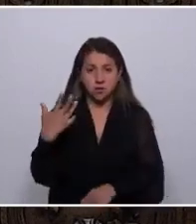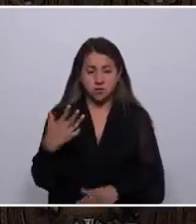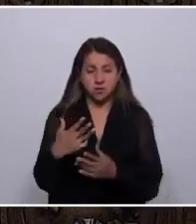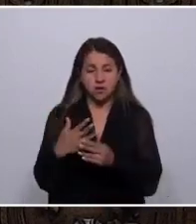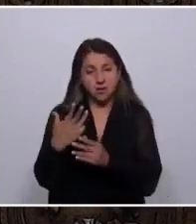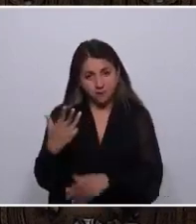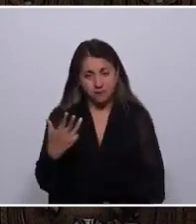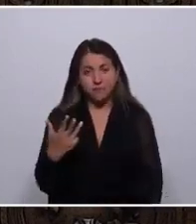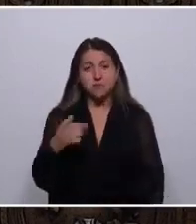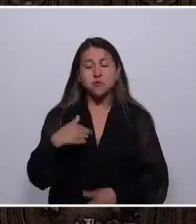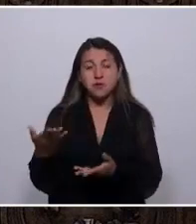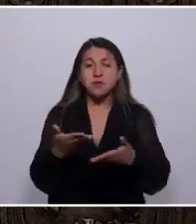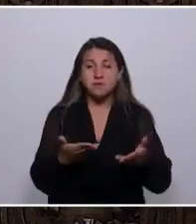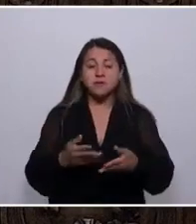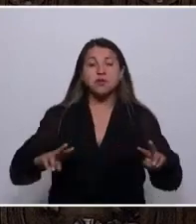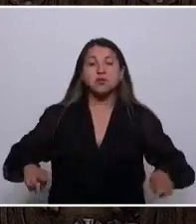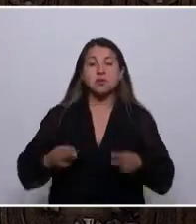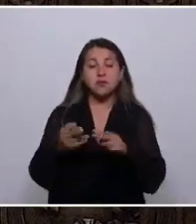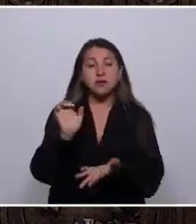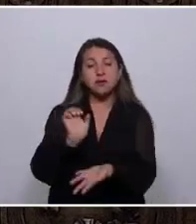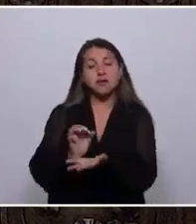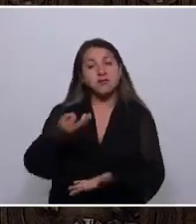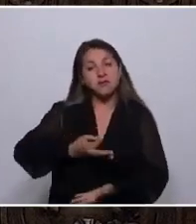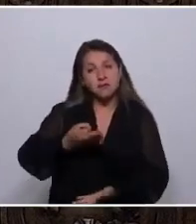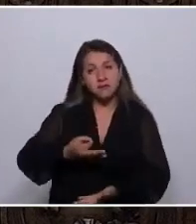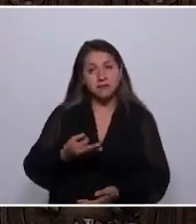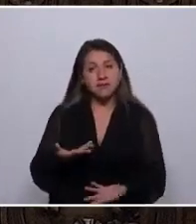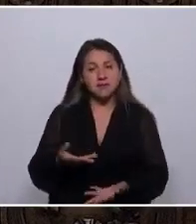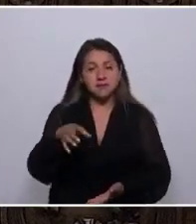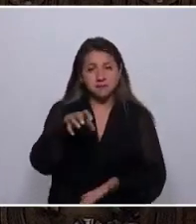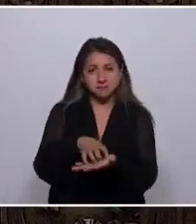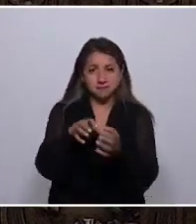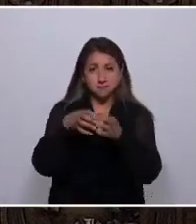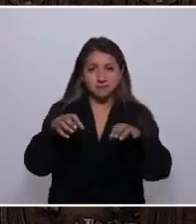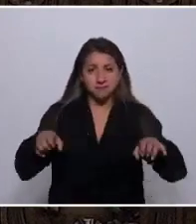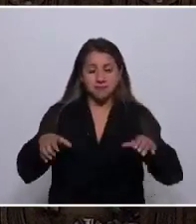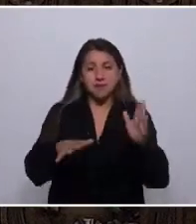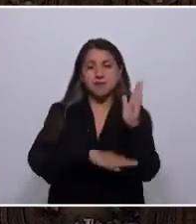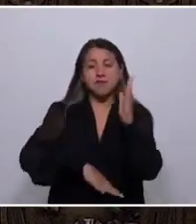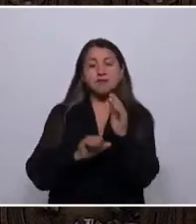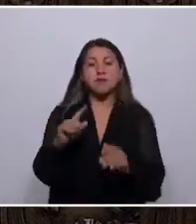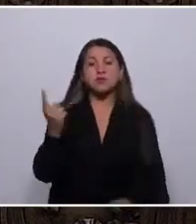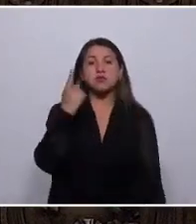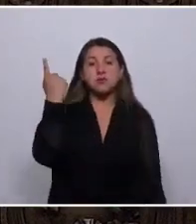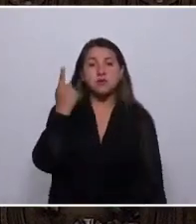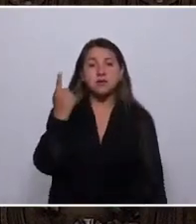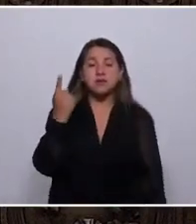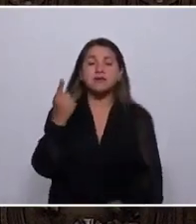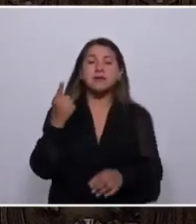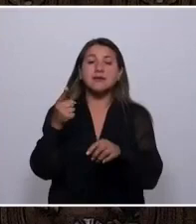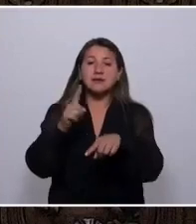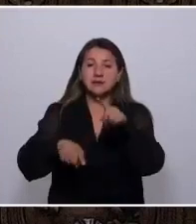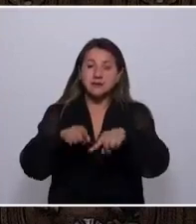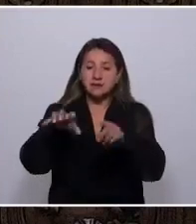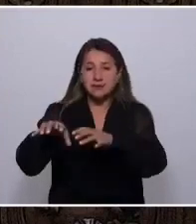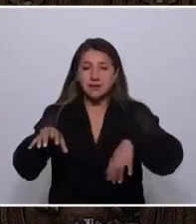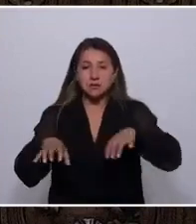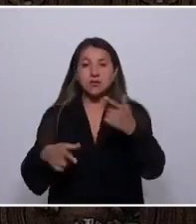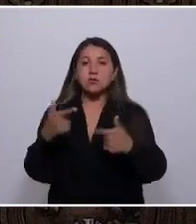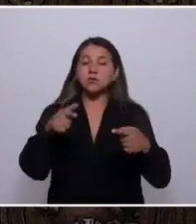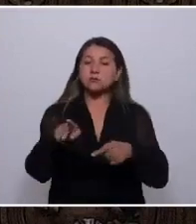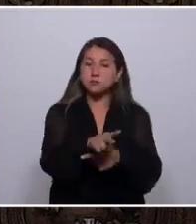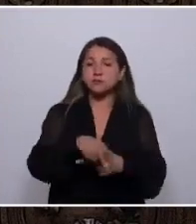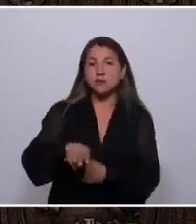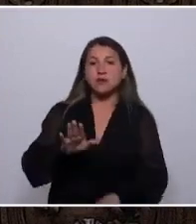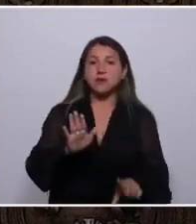1859. Les invito a que construyamos un Estado efectivamente descentralizado, con base en la autonomía territorial, política, administrativa,